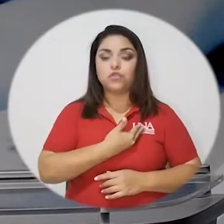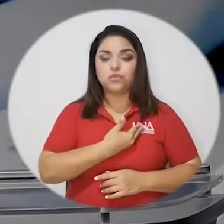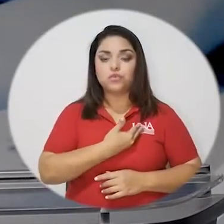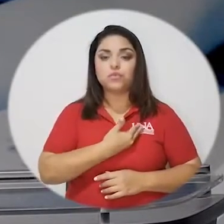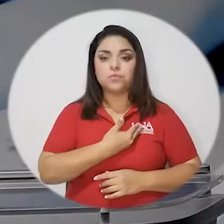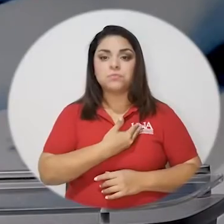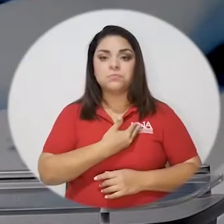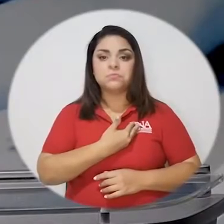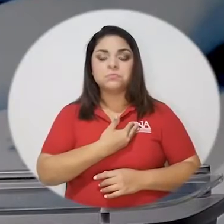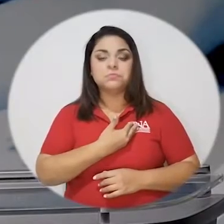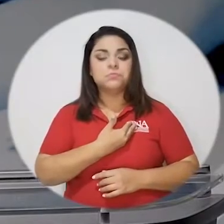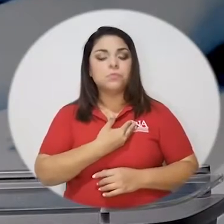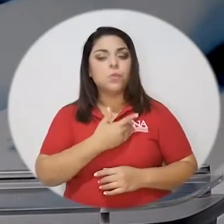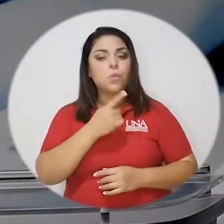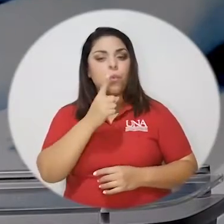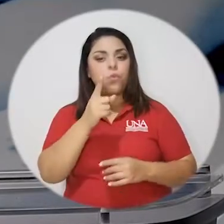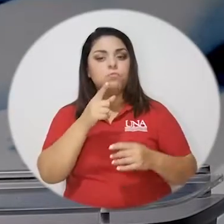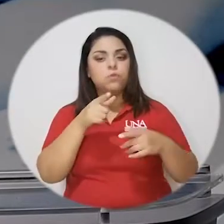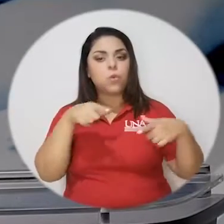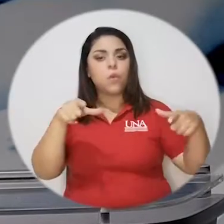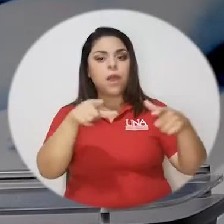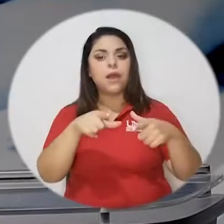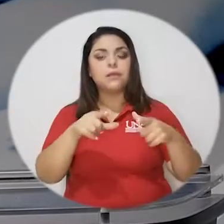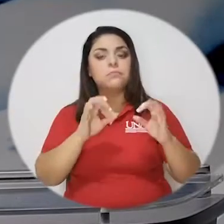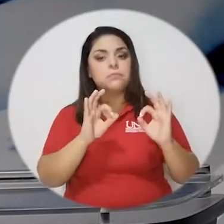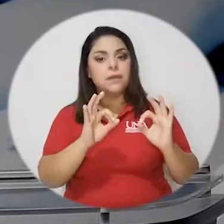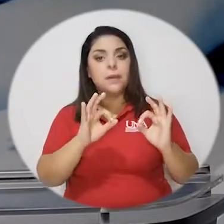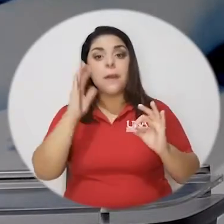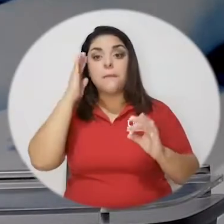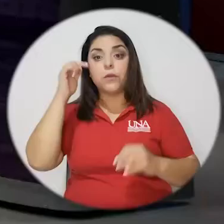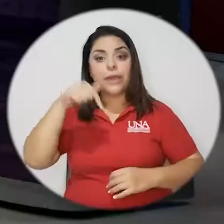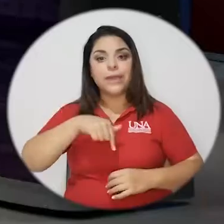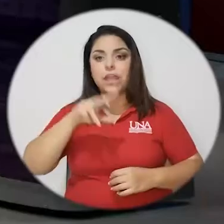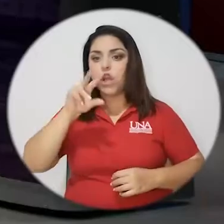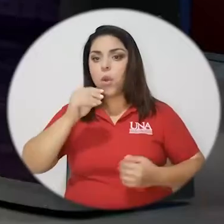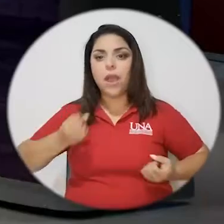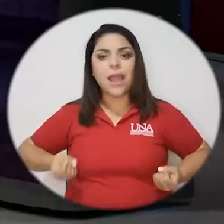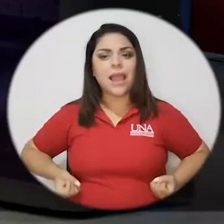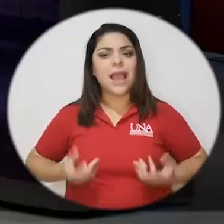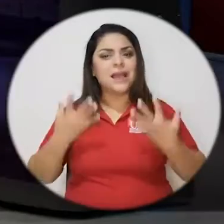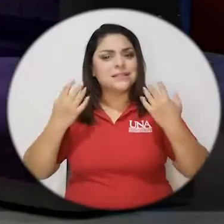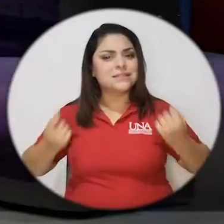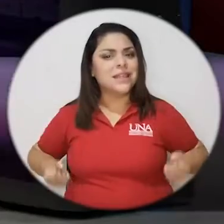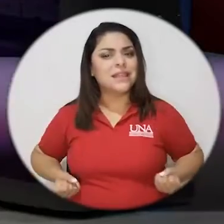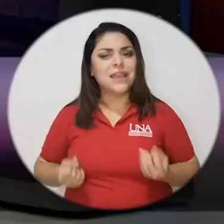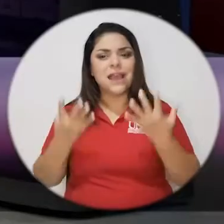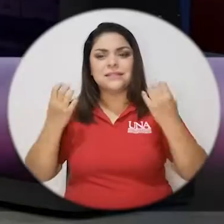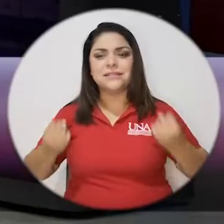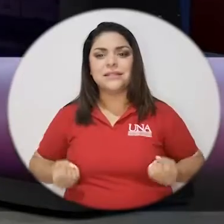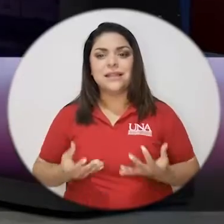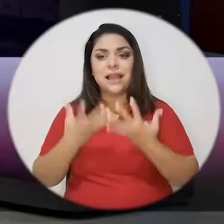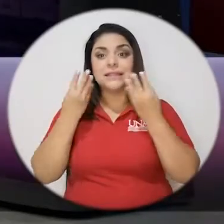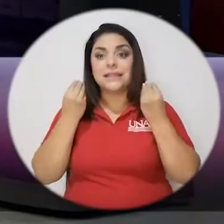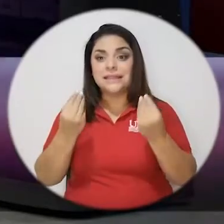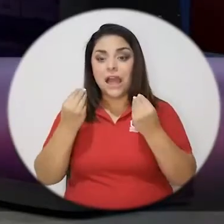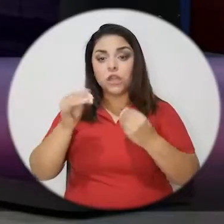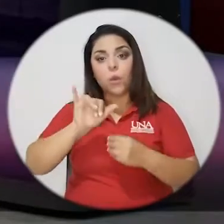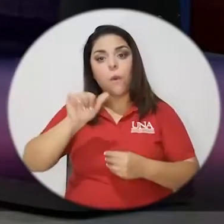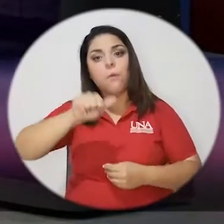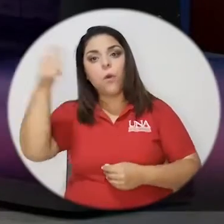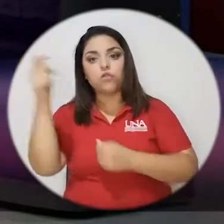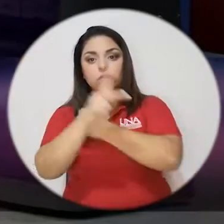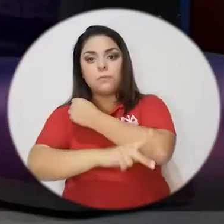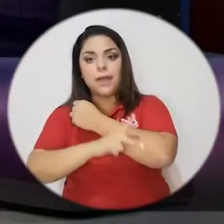realidad nosotros estamos en un sitio bastante favorable, porque no gastamos tanto, no invertimos tanto como